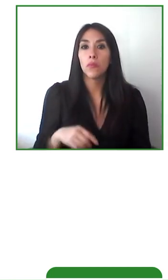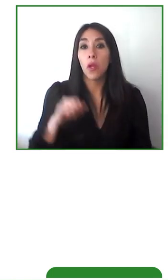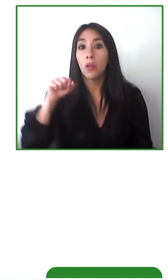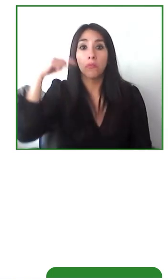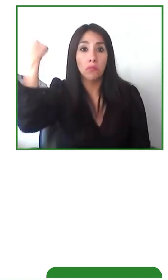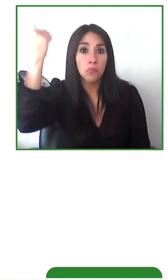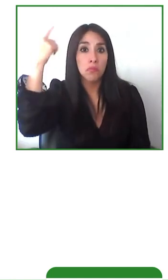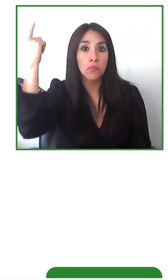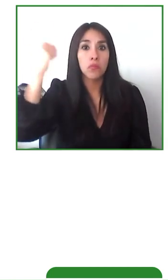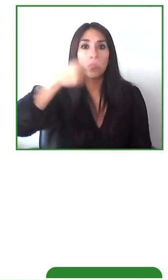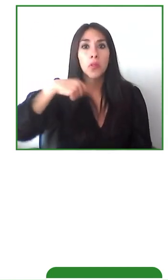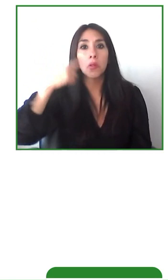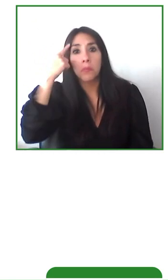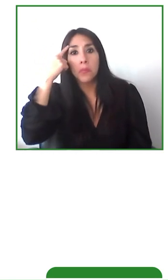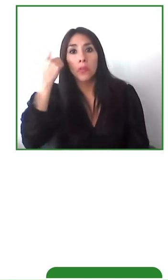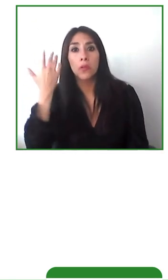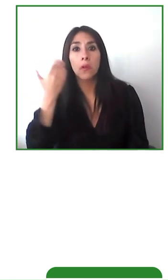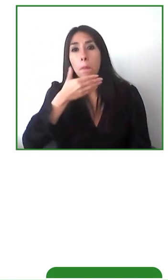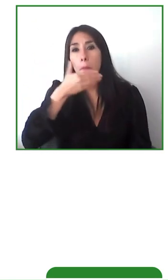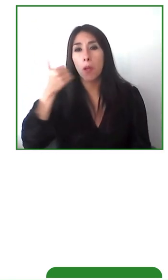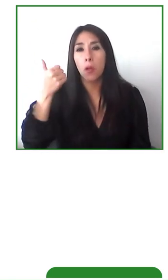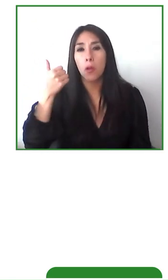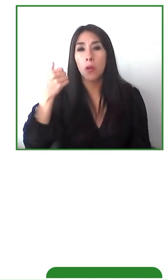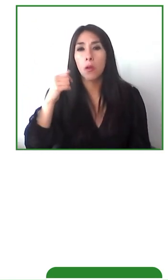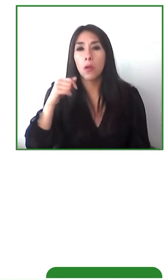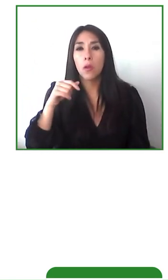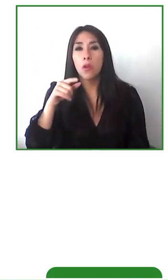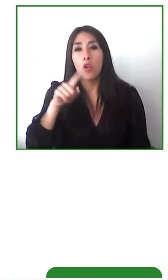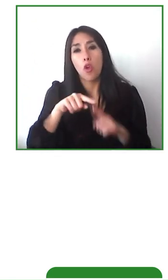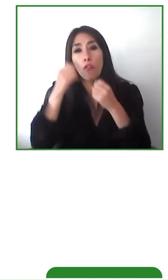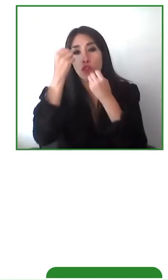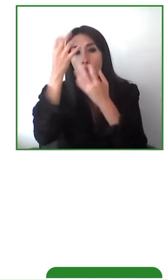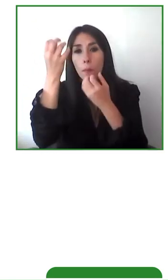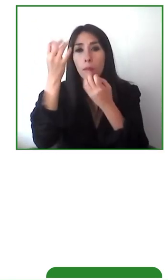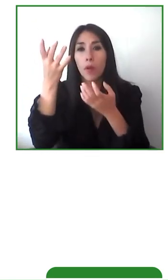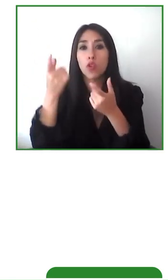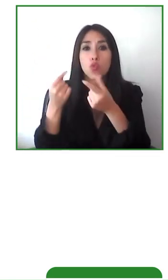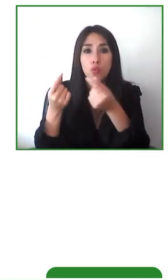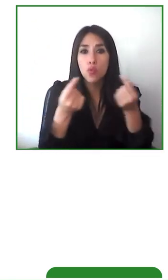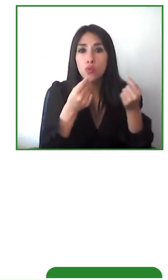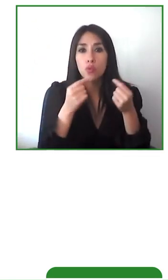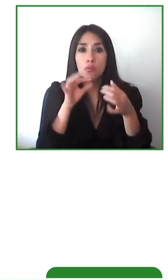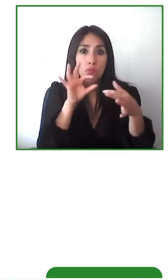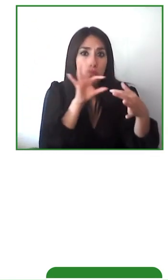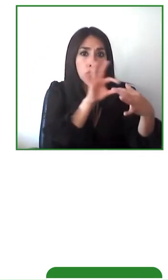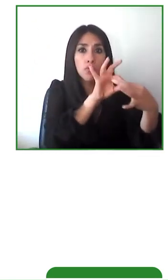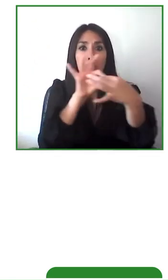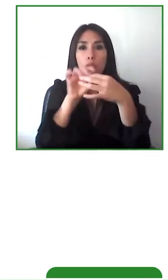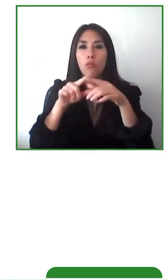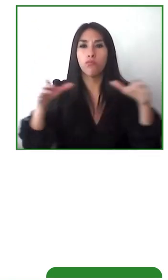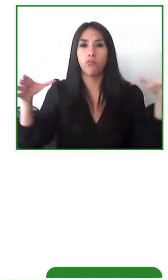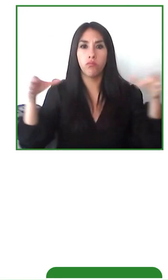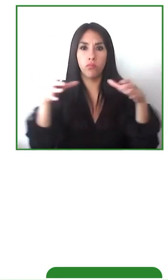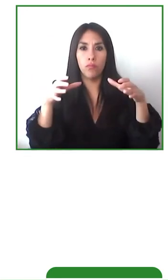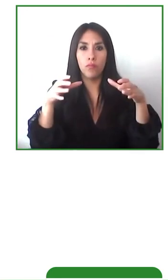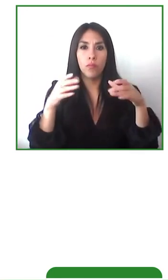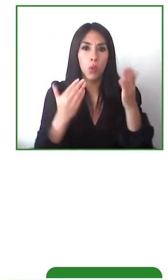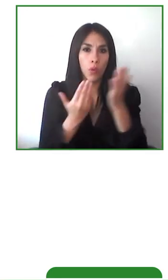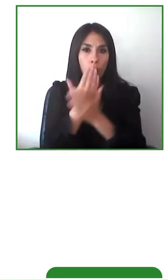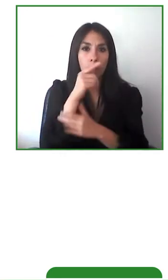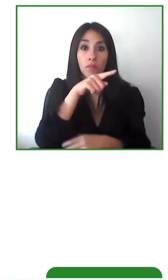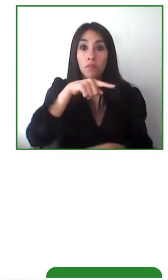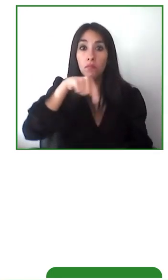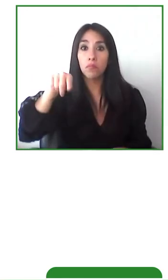mejor forma de crear lazos con nuevas alianzas es haciéndolos vivir la experiencia. Cuando se vive